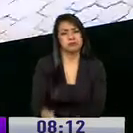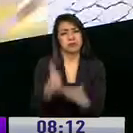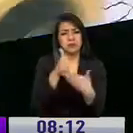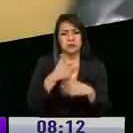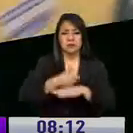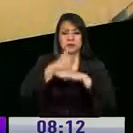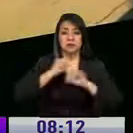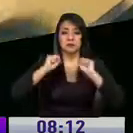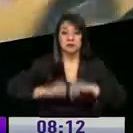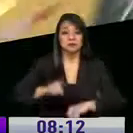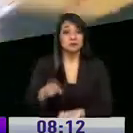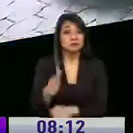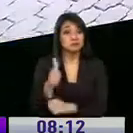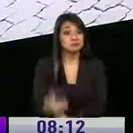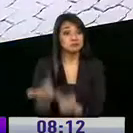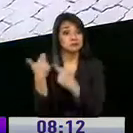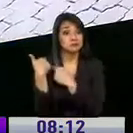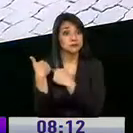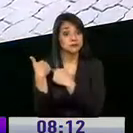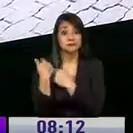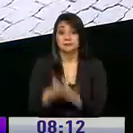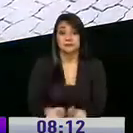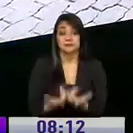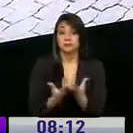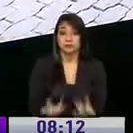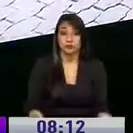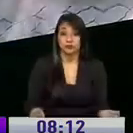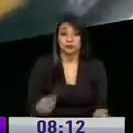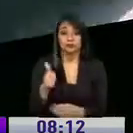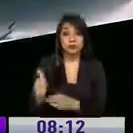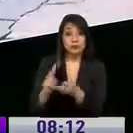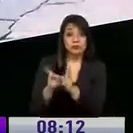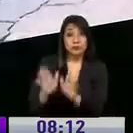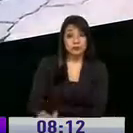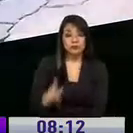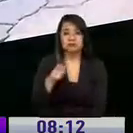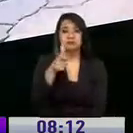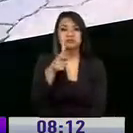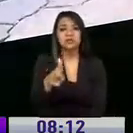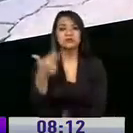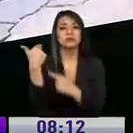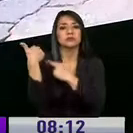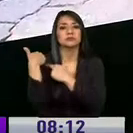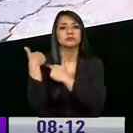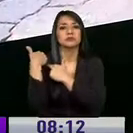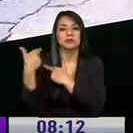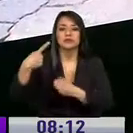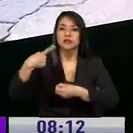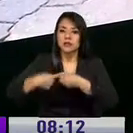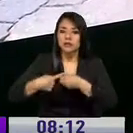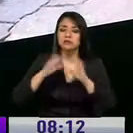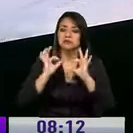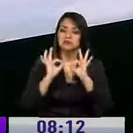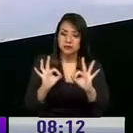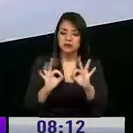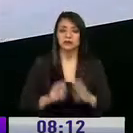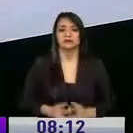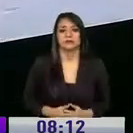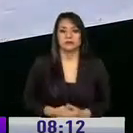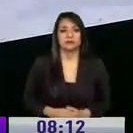autoridades. En ustedes está también, en este caso no es los vecinos, en este caso está ustedes, de que la ciudad esté en perfectas